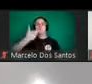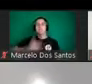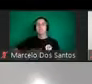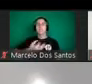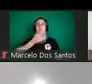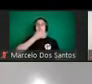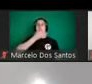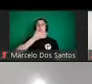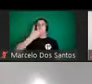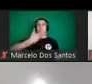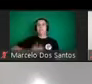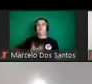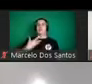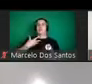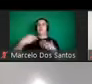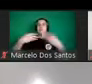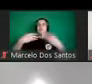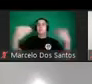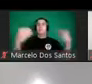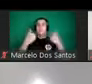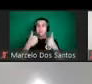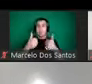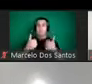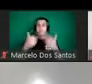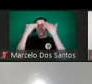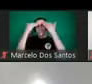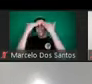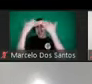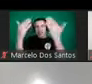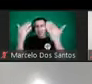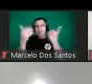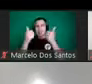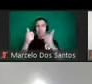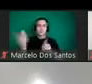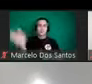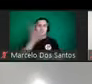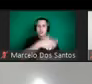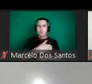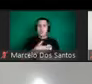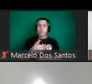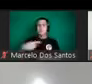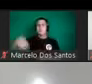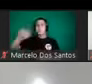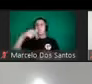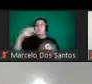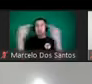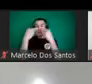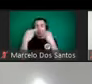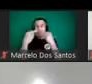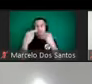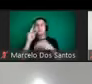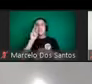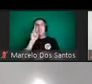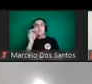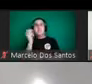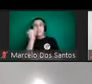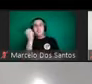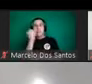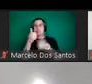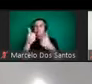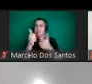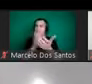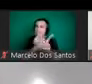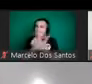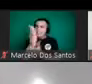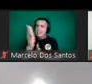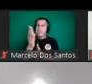exitosa. Muchísimas gracias nuevamente a todas ustedes, a quienes nos están acompañando, y siempre estén allí. Estén allí